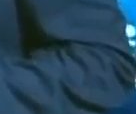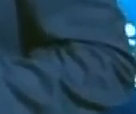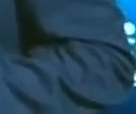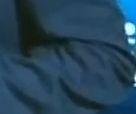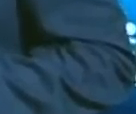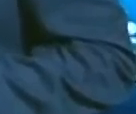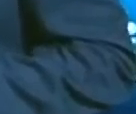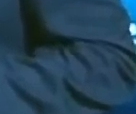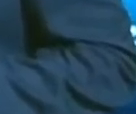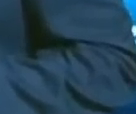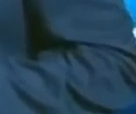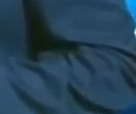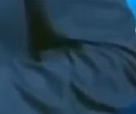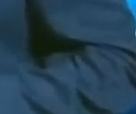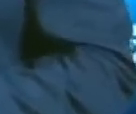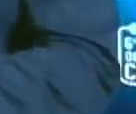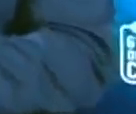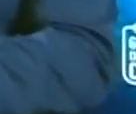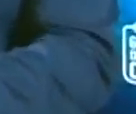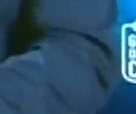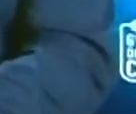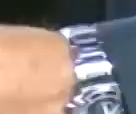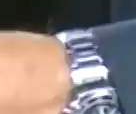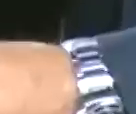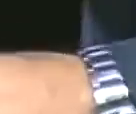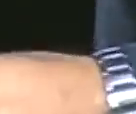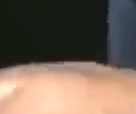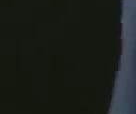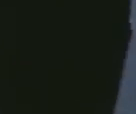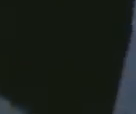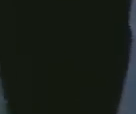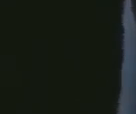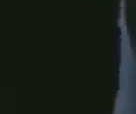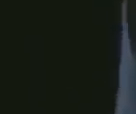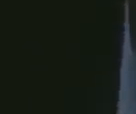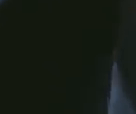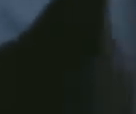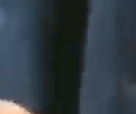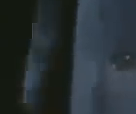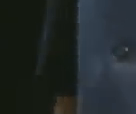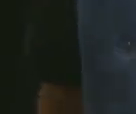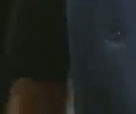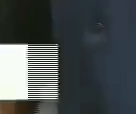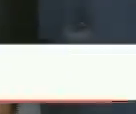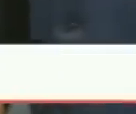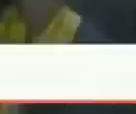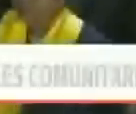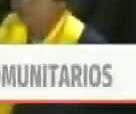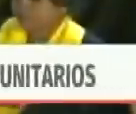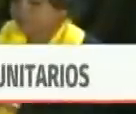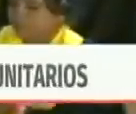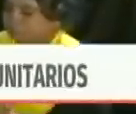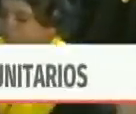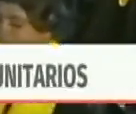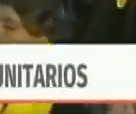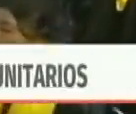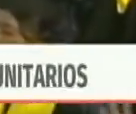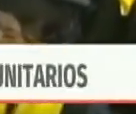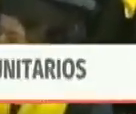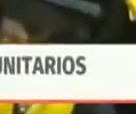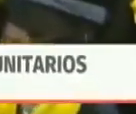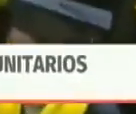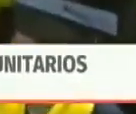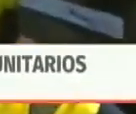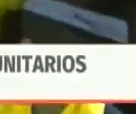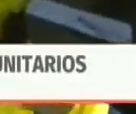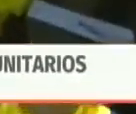salud. Y en este contexto realiza el día de hoy este importante acto, la sexta graduación de Medicina Integral Comunitaria